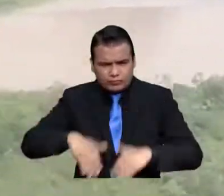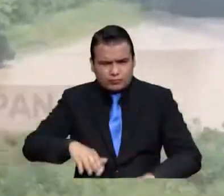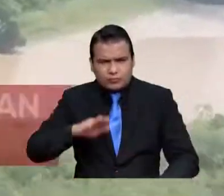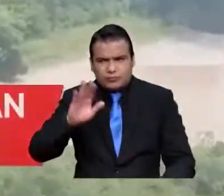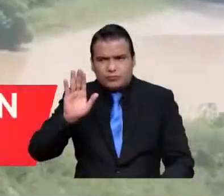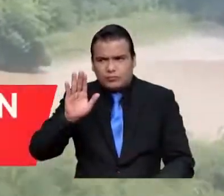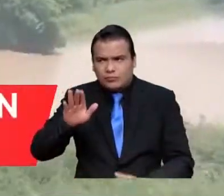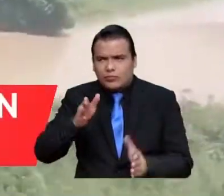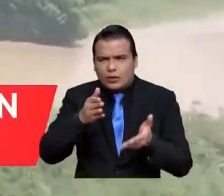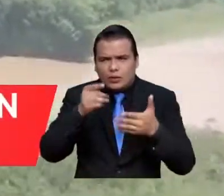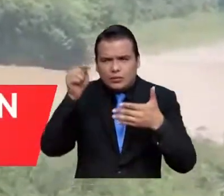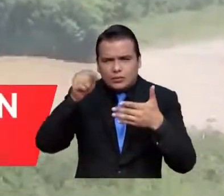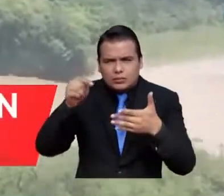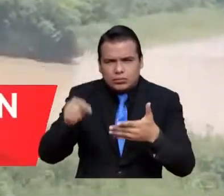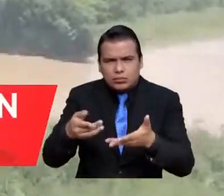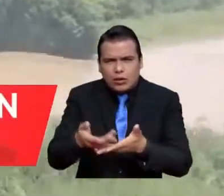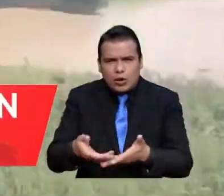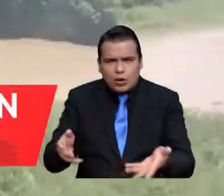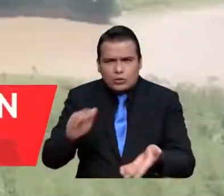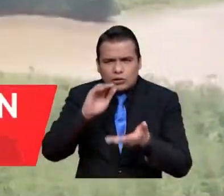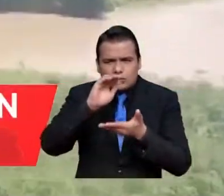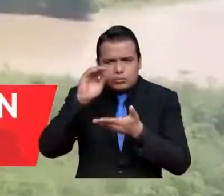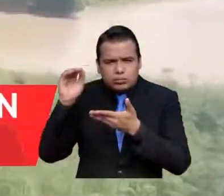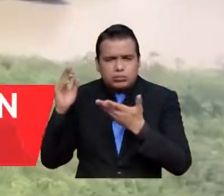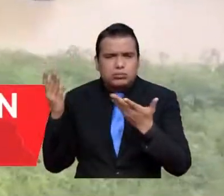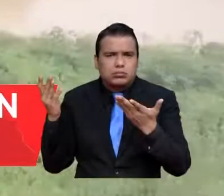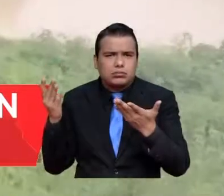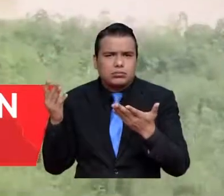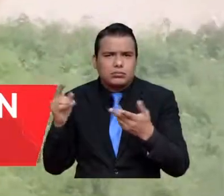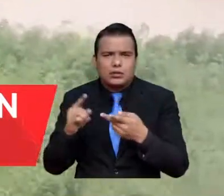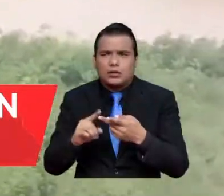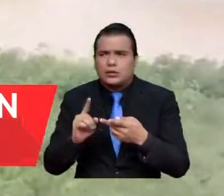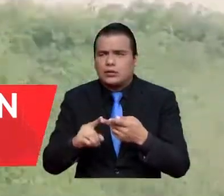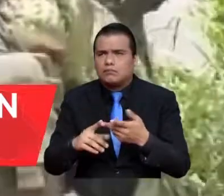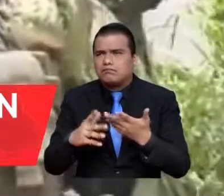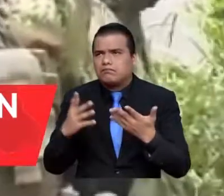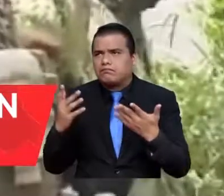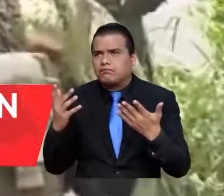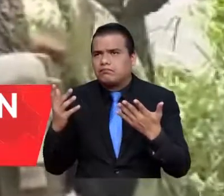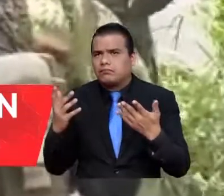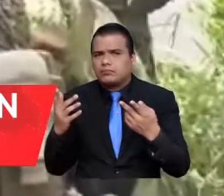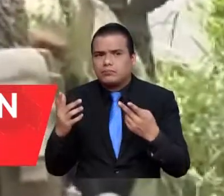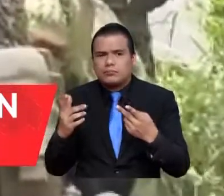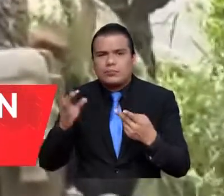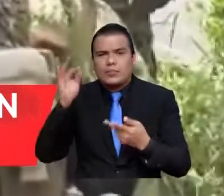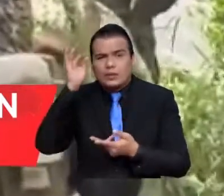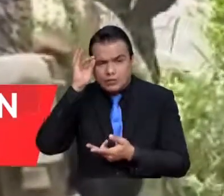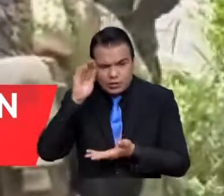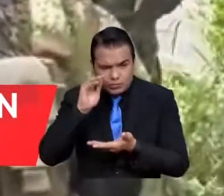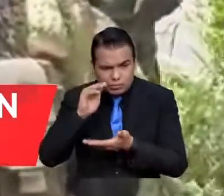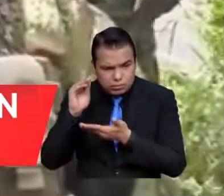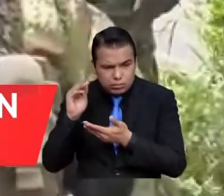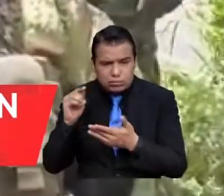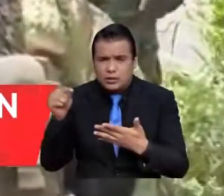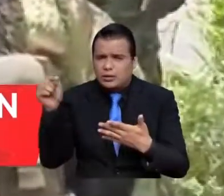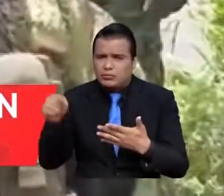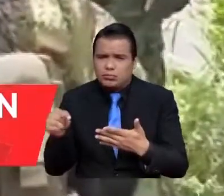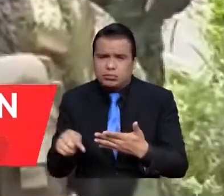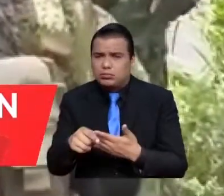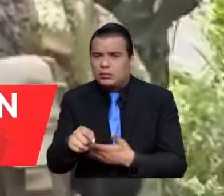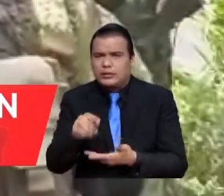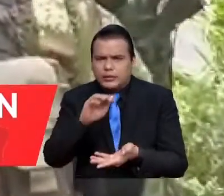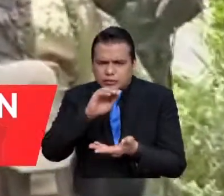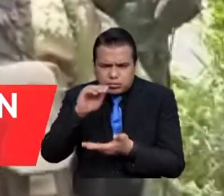grupos armados organizados residuales FARC mueven insumos, mueven pasta base, clorhidrato de cocaína, mueven